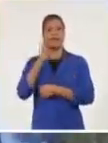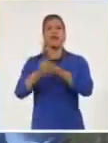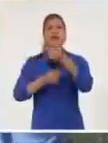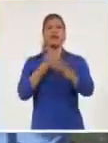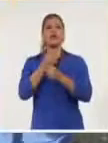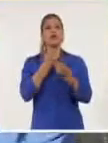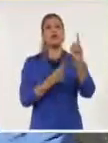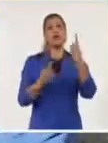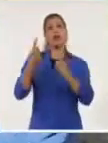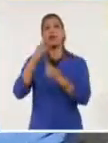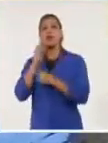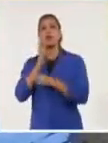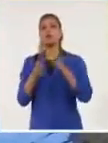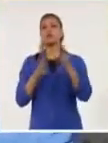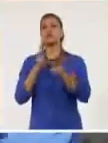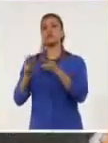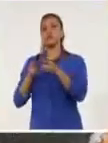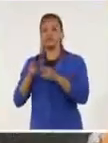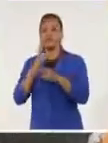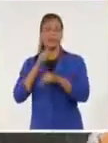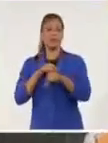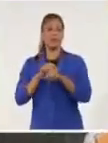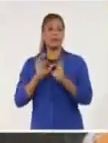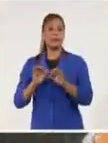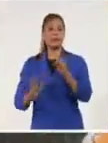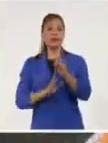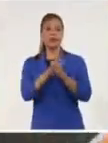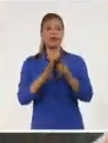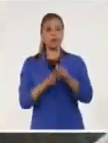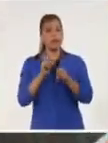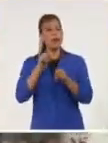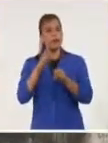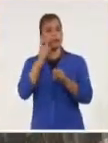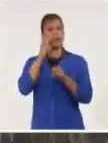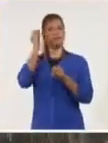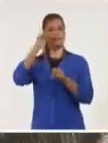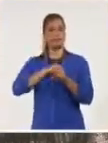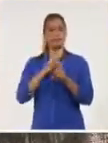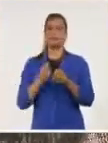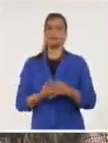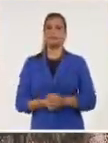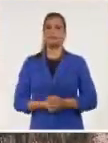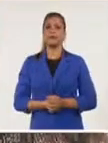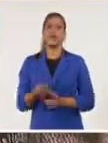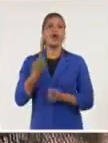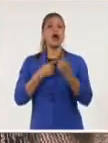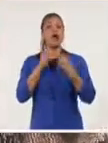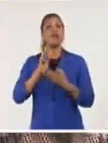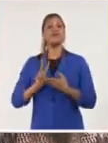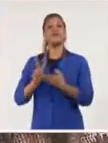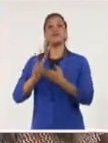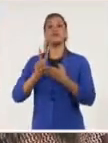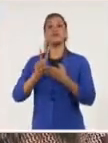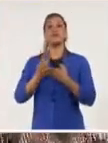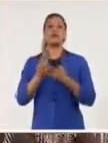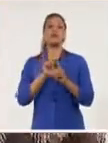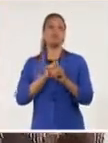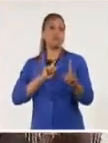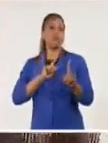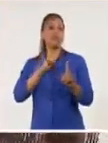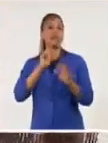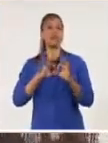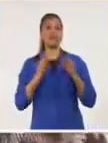para la orientación en tiempos de pandemia se reconoce independientemente que visitamos de forma aislada a la